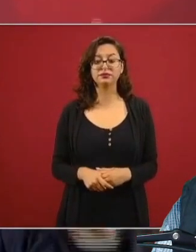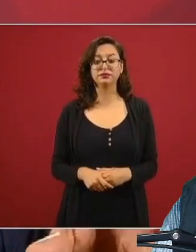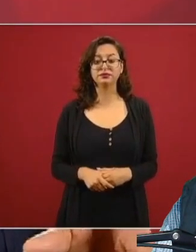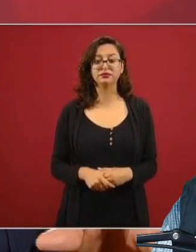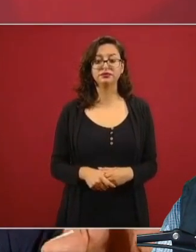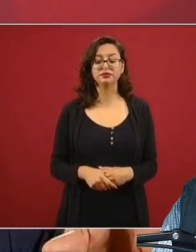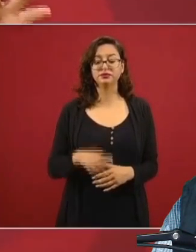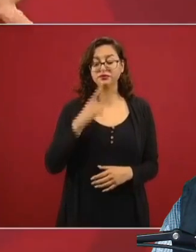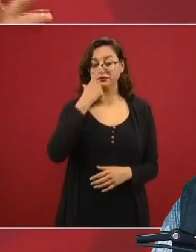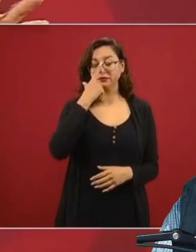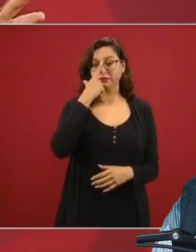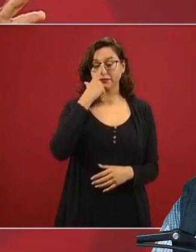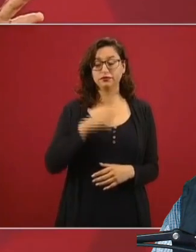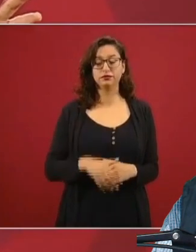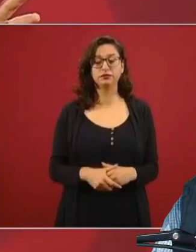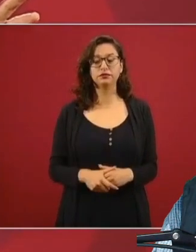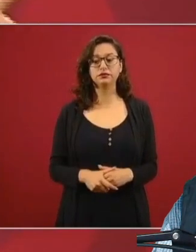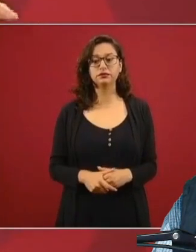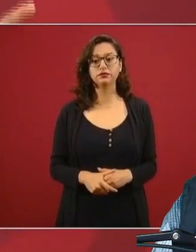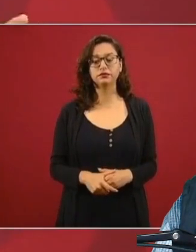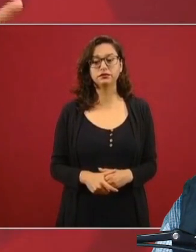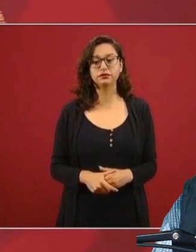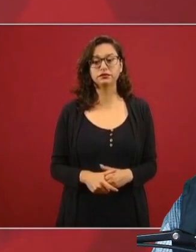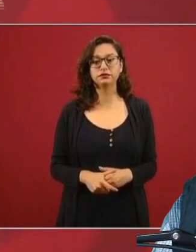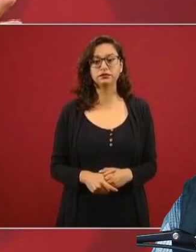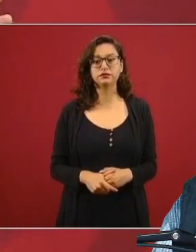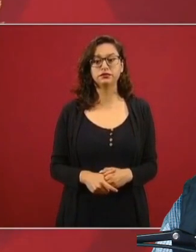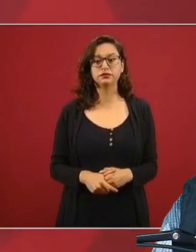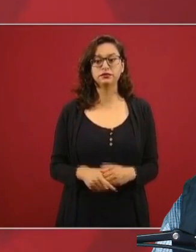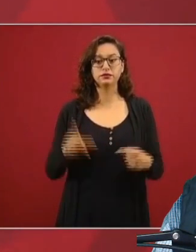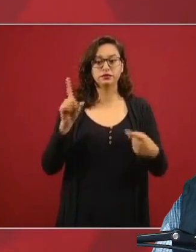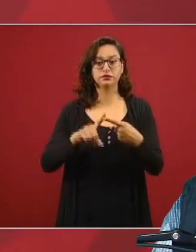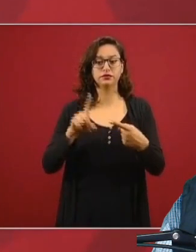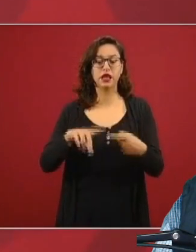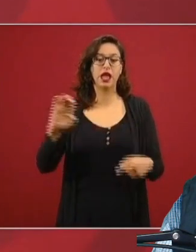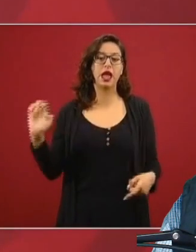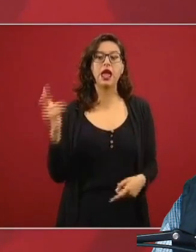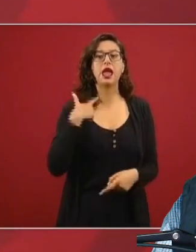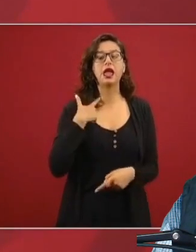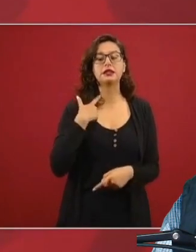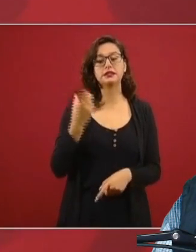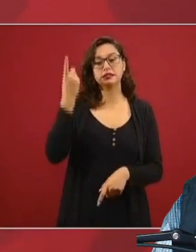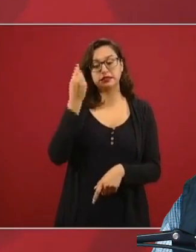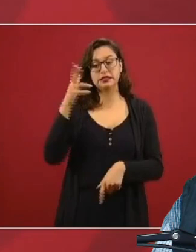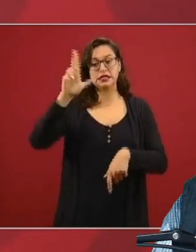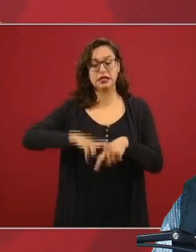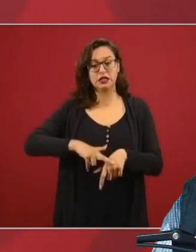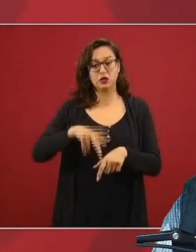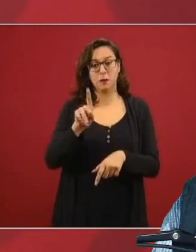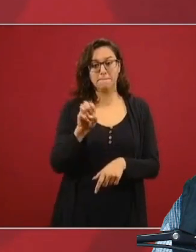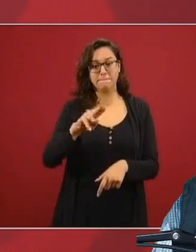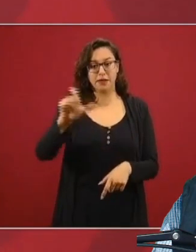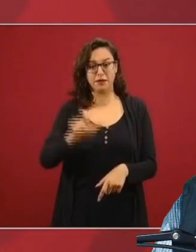Las declaraciones del exdirector de Pemex, del señor